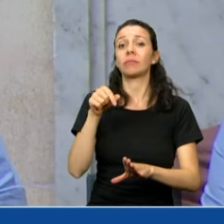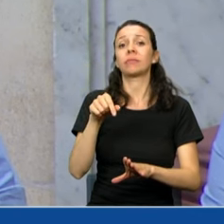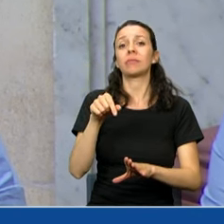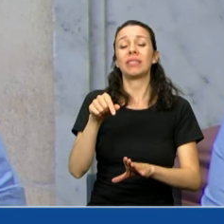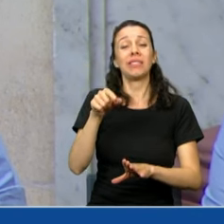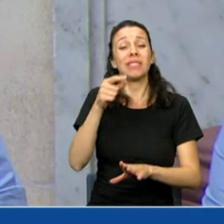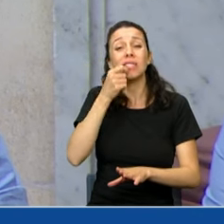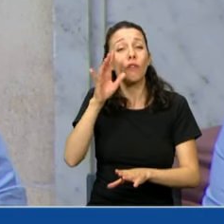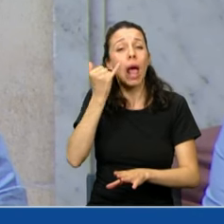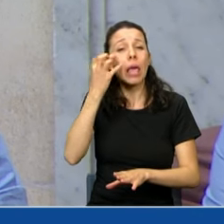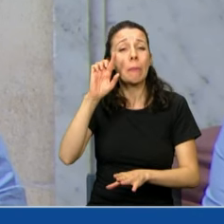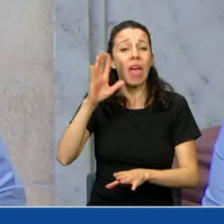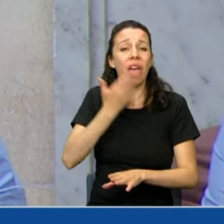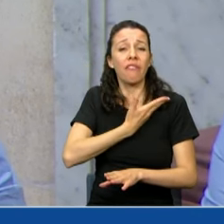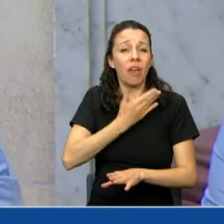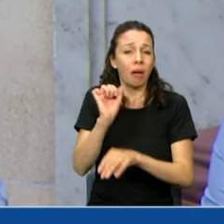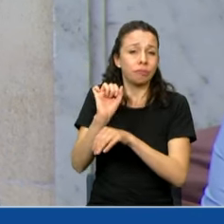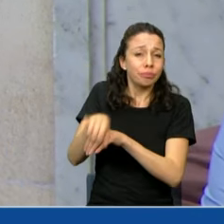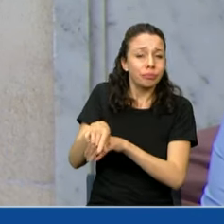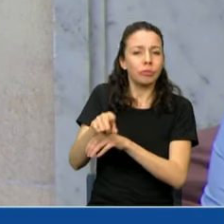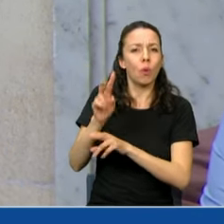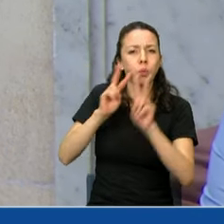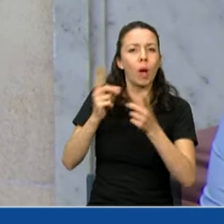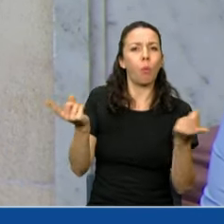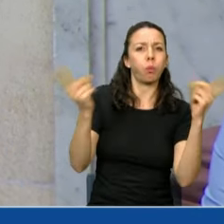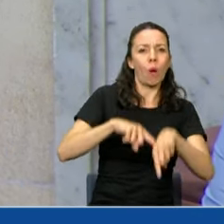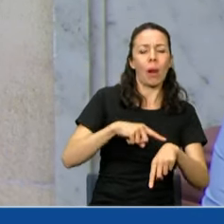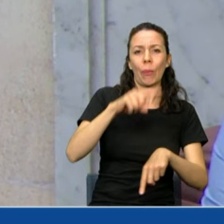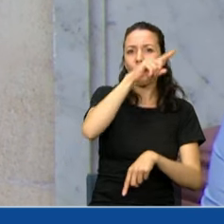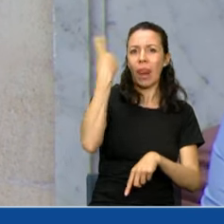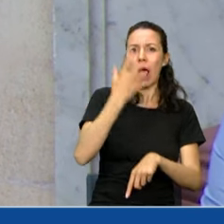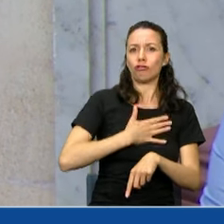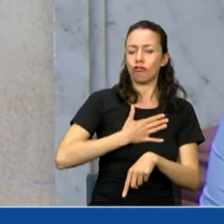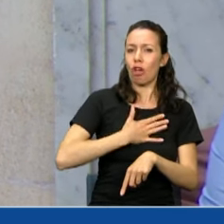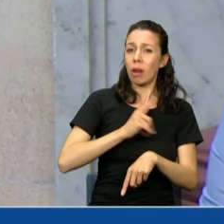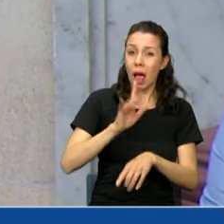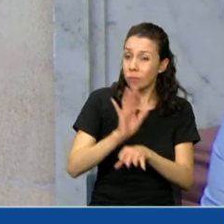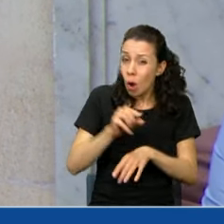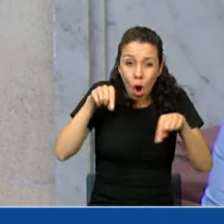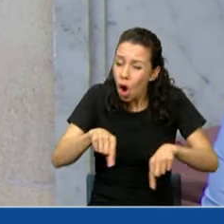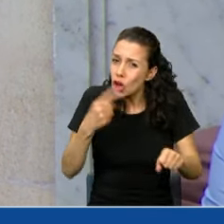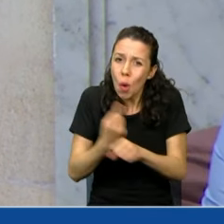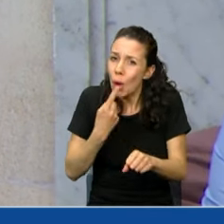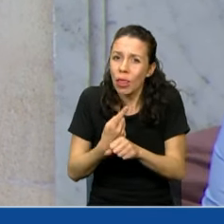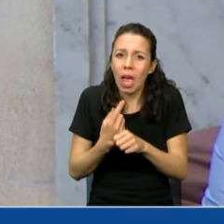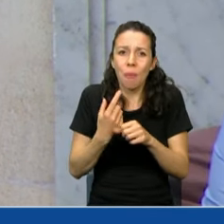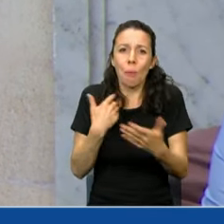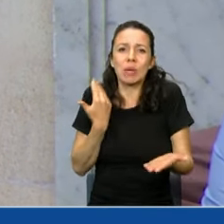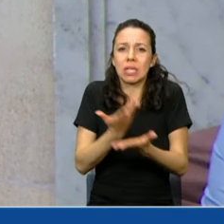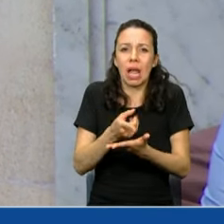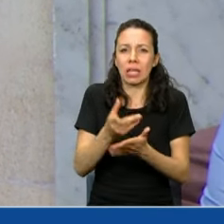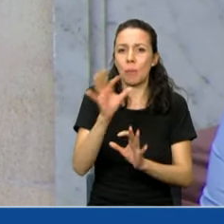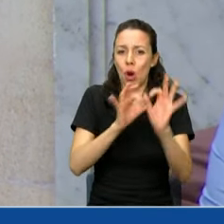ipf hoy tendríamos posibilidad de tener semejante proyecto que le va a hacer bien A toda la república